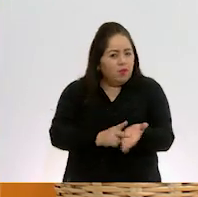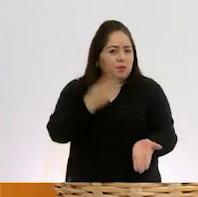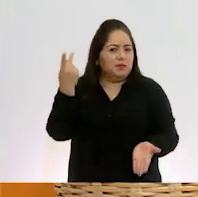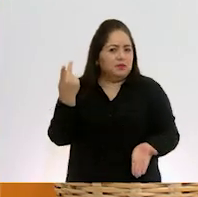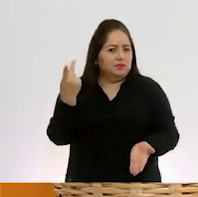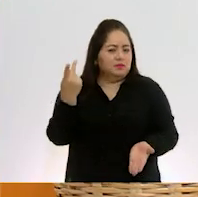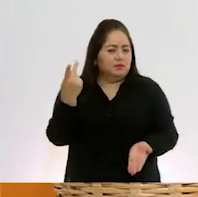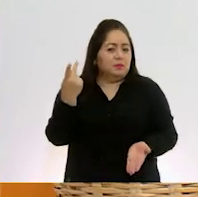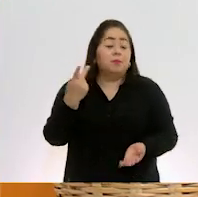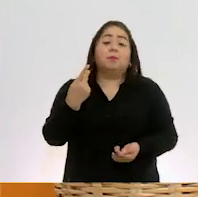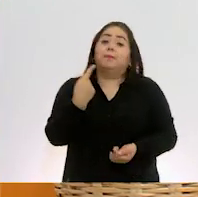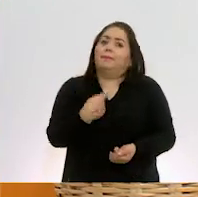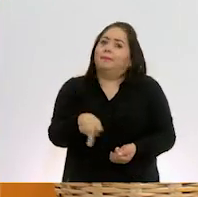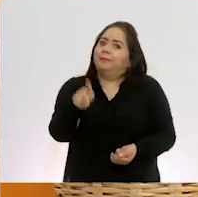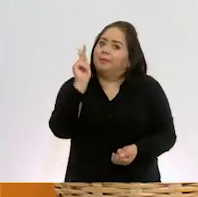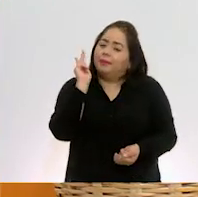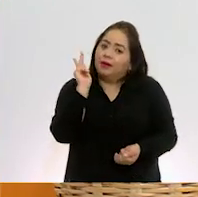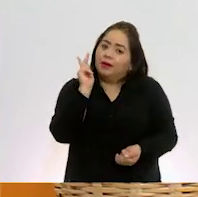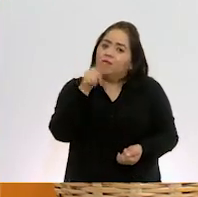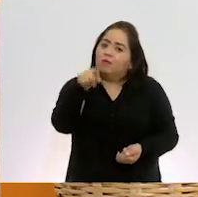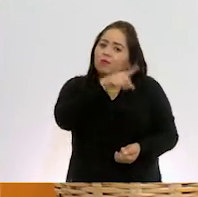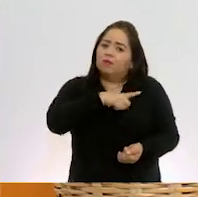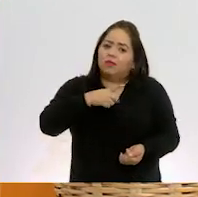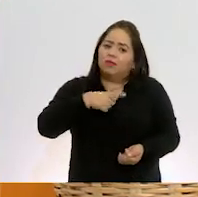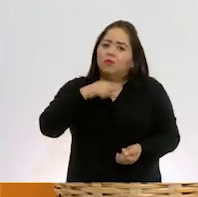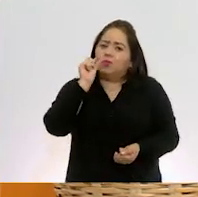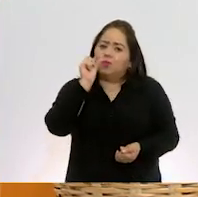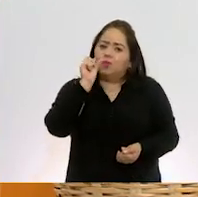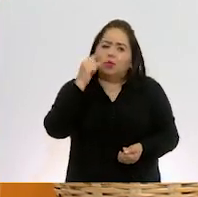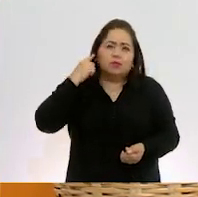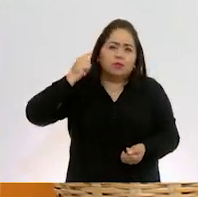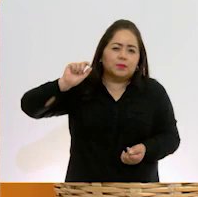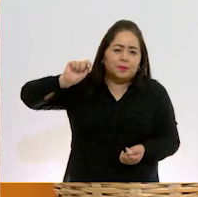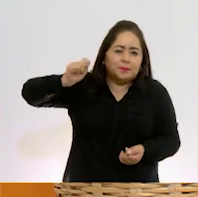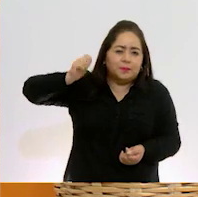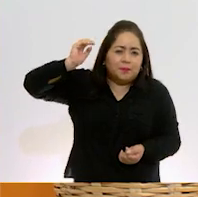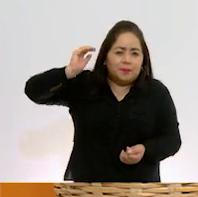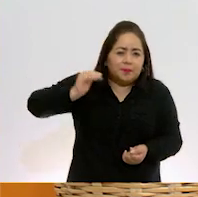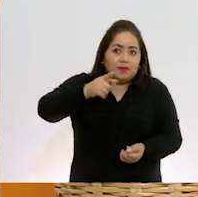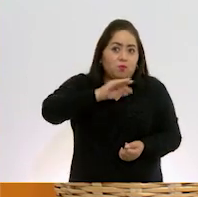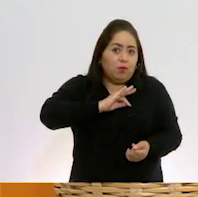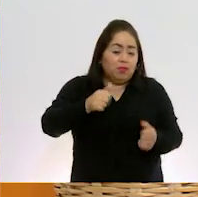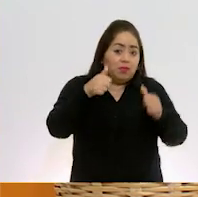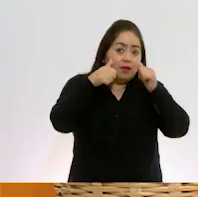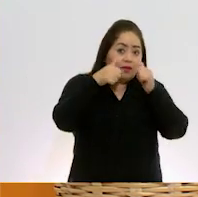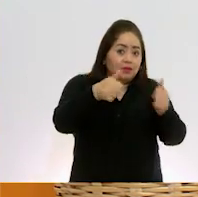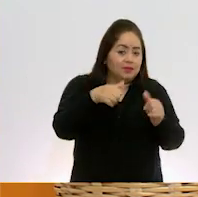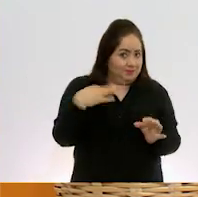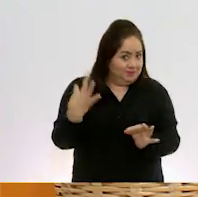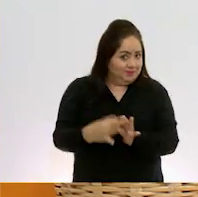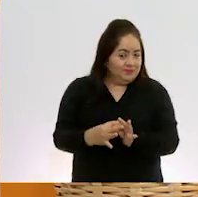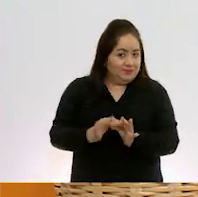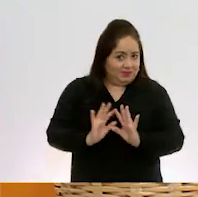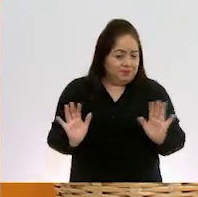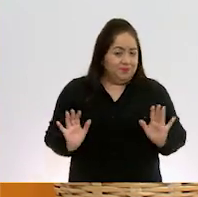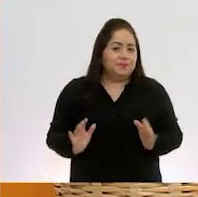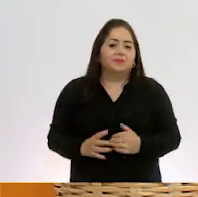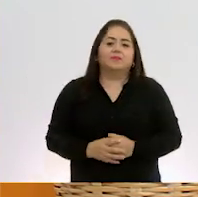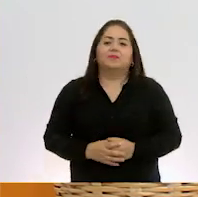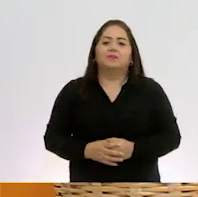sonido, pero lo vamos a bajar un poquito de volumen a ver si estás atento. ¿Listas?